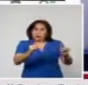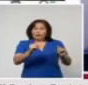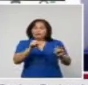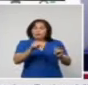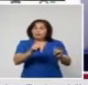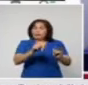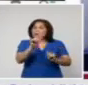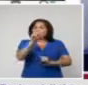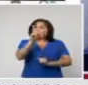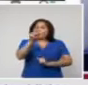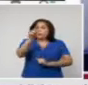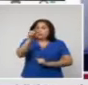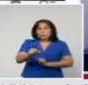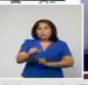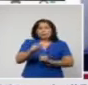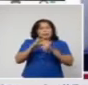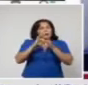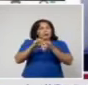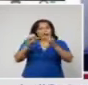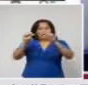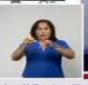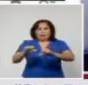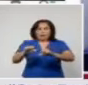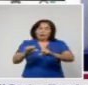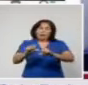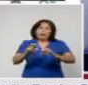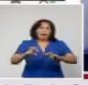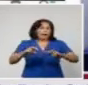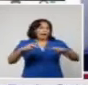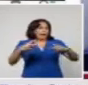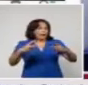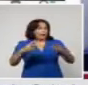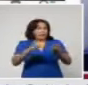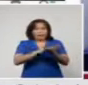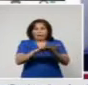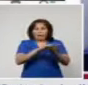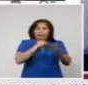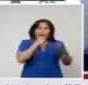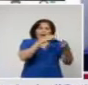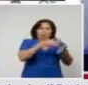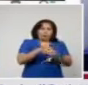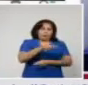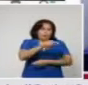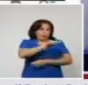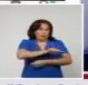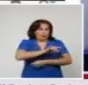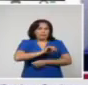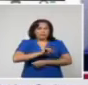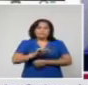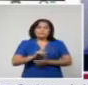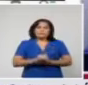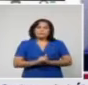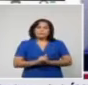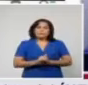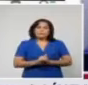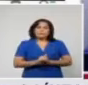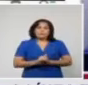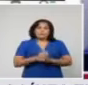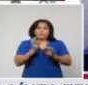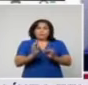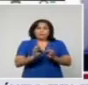2 pacientes en estado grave. Reiteramos, ningún paciente fallecido en el día de hoy. La residencia